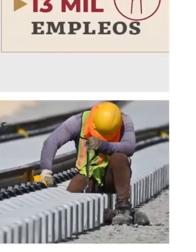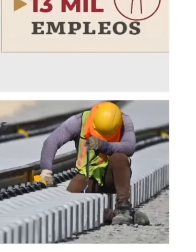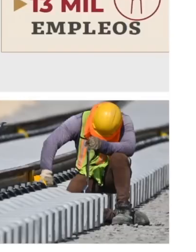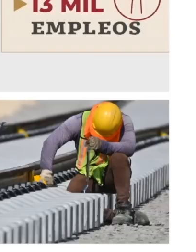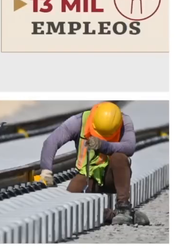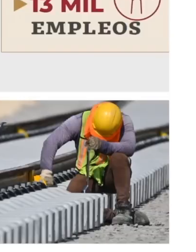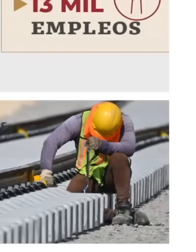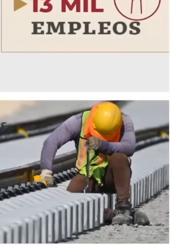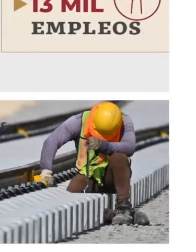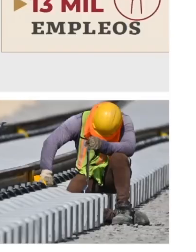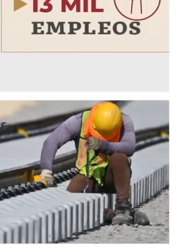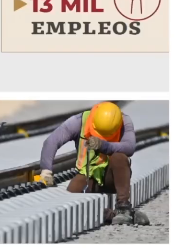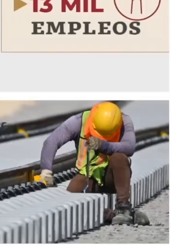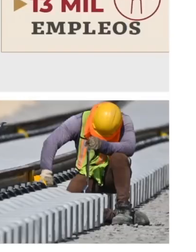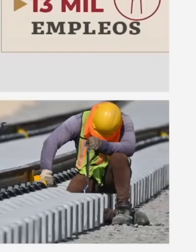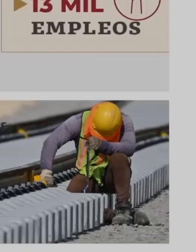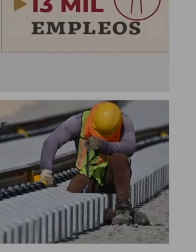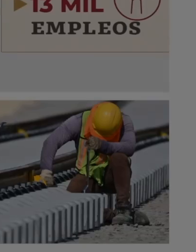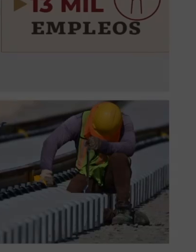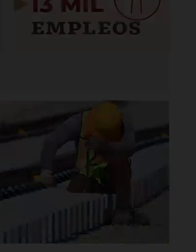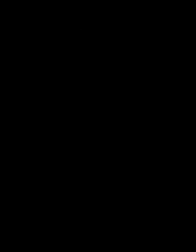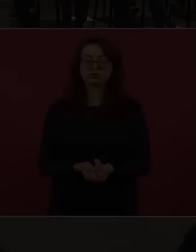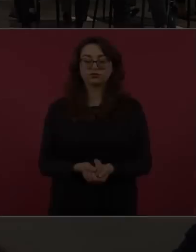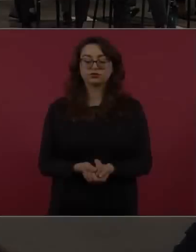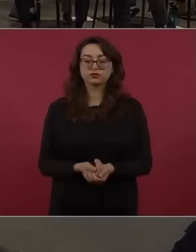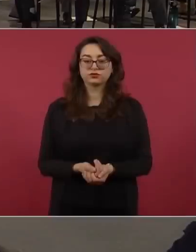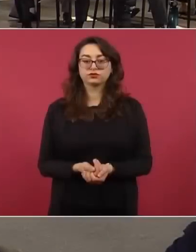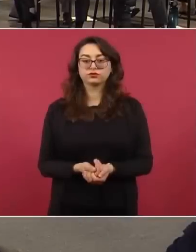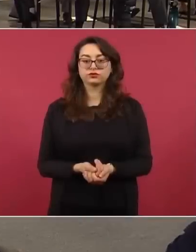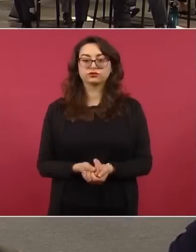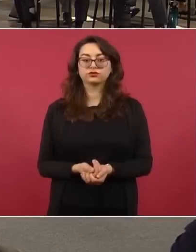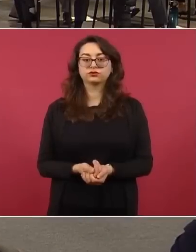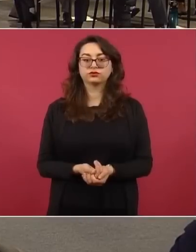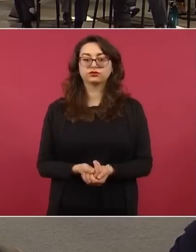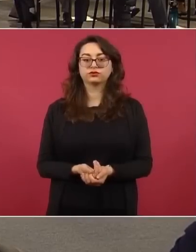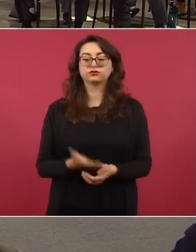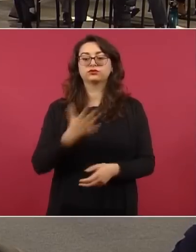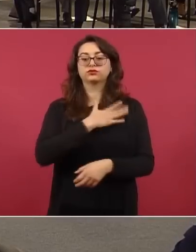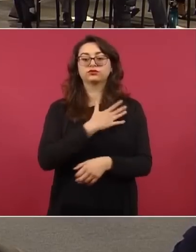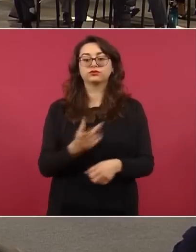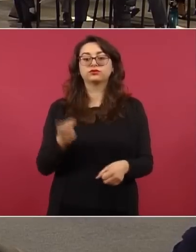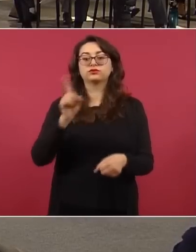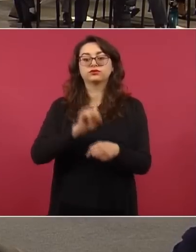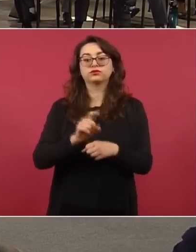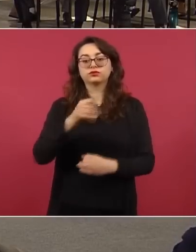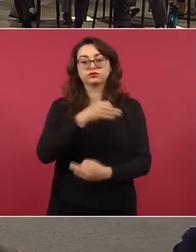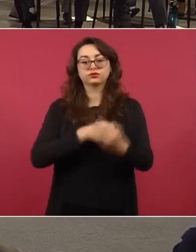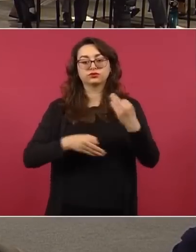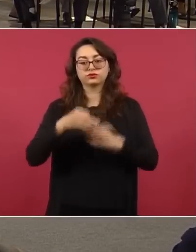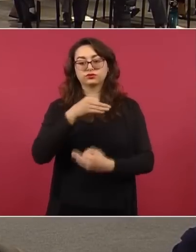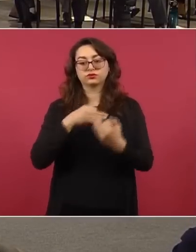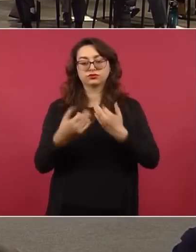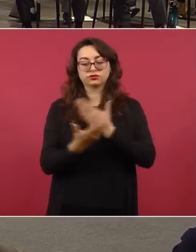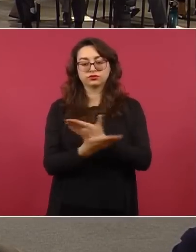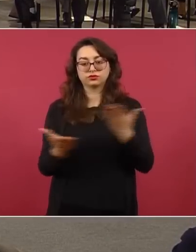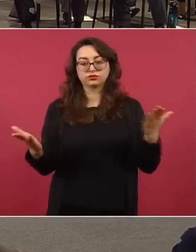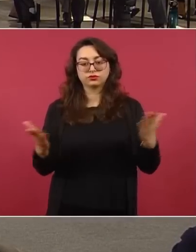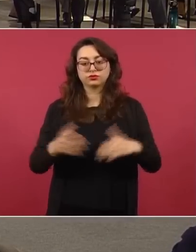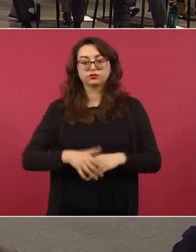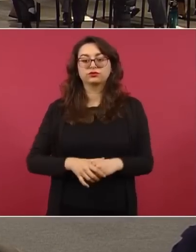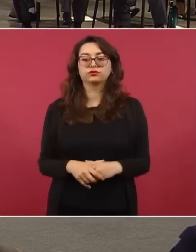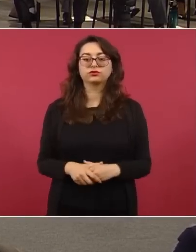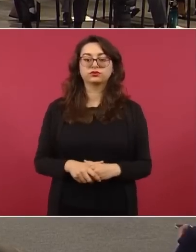en diciembre del 2023 Buenos días a todas y a todos vamos a dar seguimiento a los